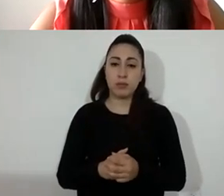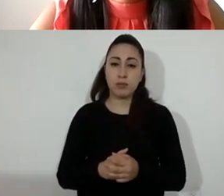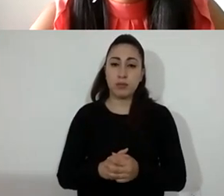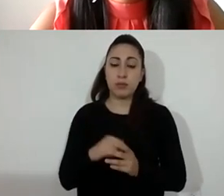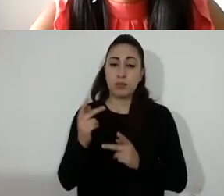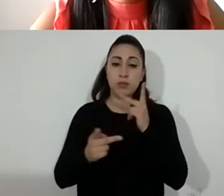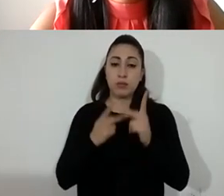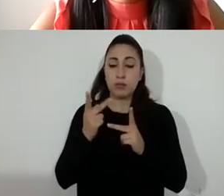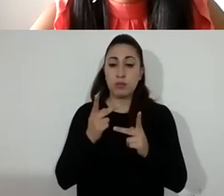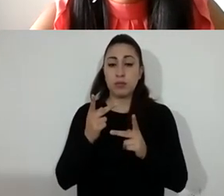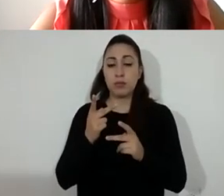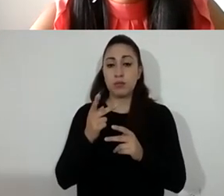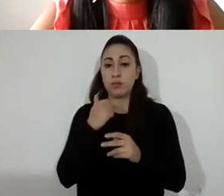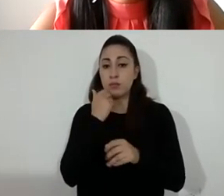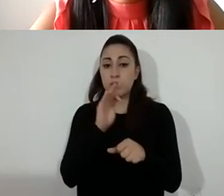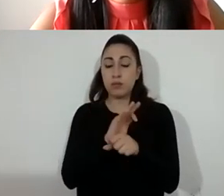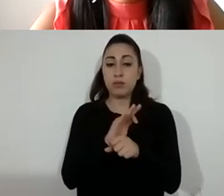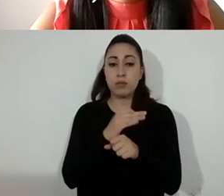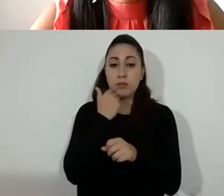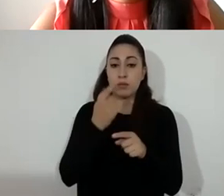hacer algún comentario a favor del dictamen?